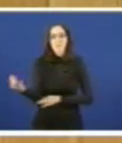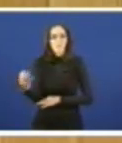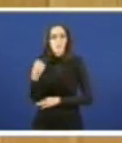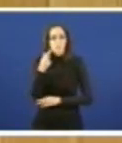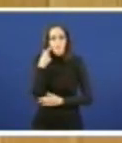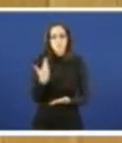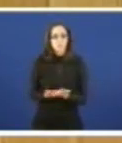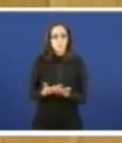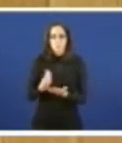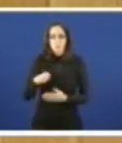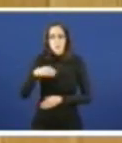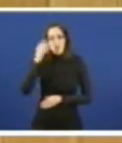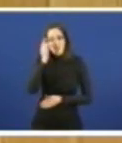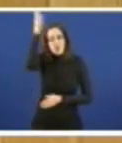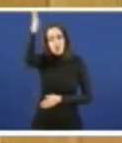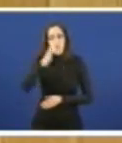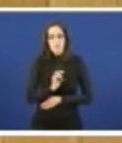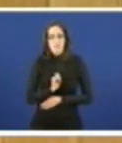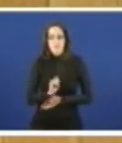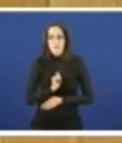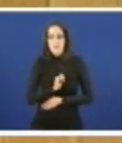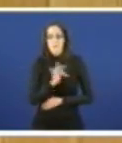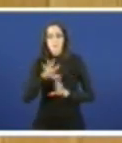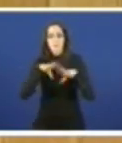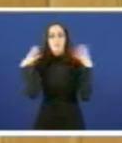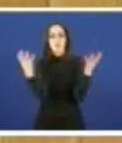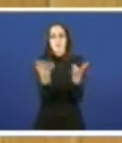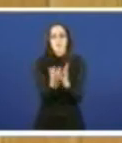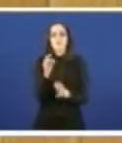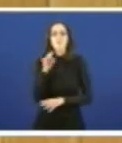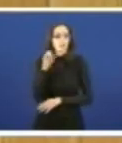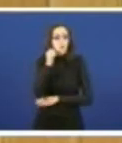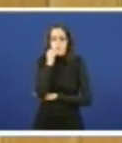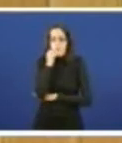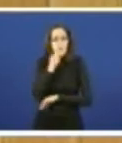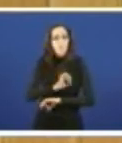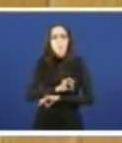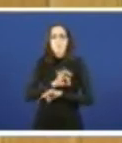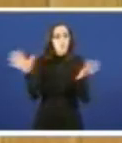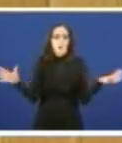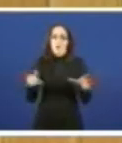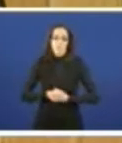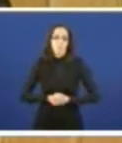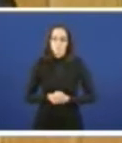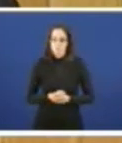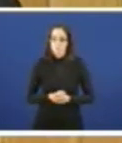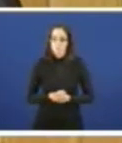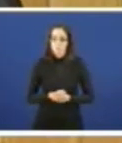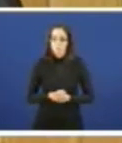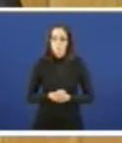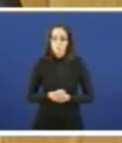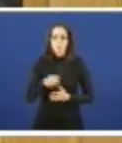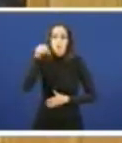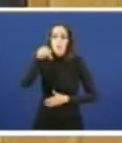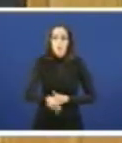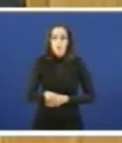as ideas de identificación e de universalidade, esa é precisamente Rosalía de Castro. Hoxe nos